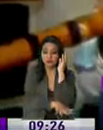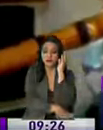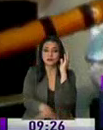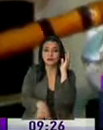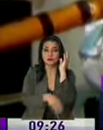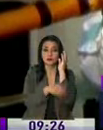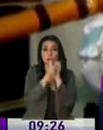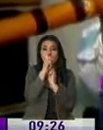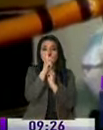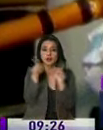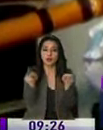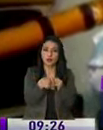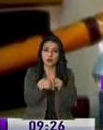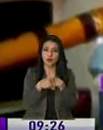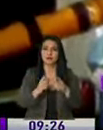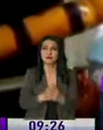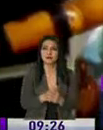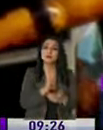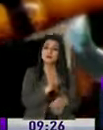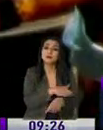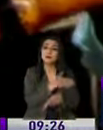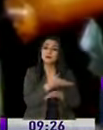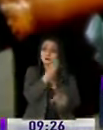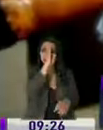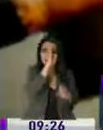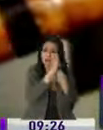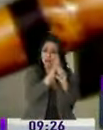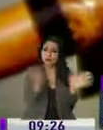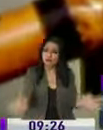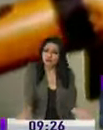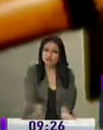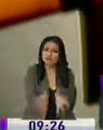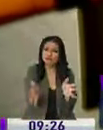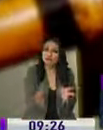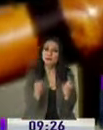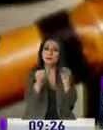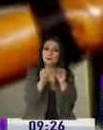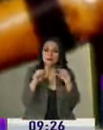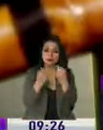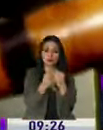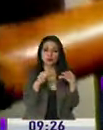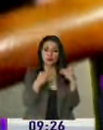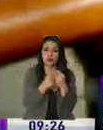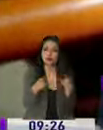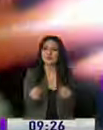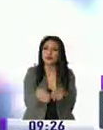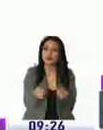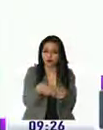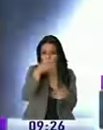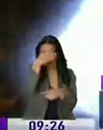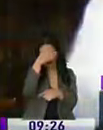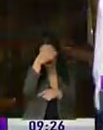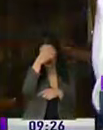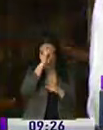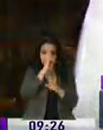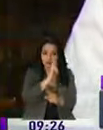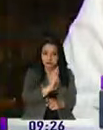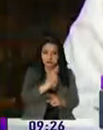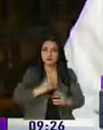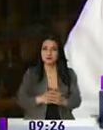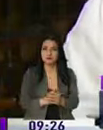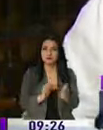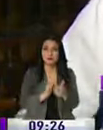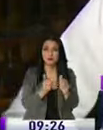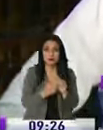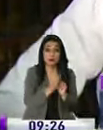raíz. Lo que como músicos buscan es promover la creación de más orquestas endoculturales. Y que cada una